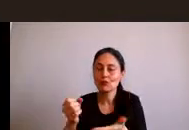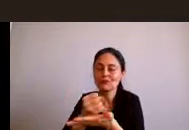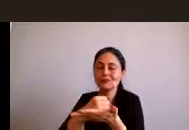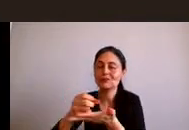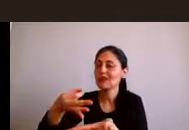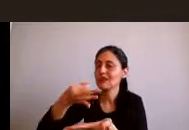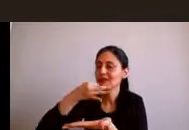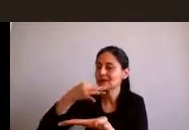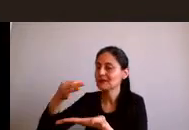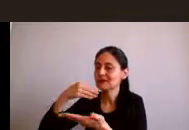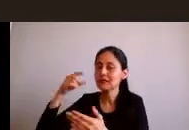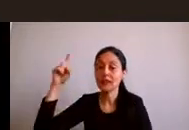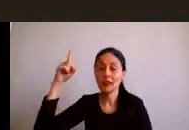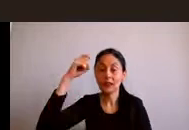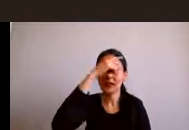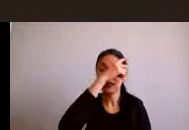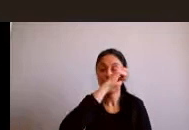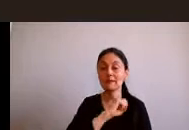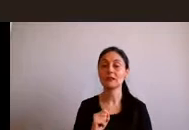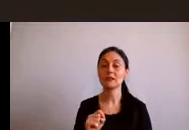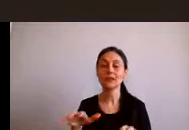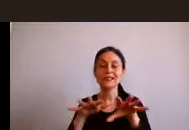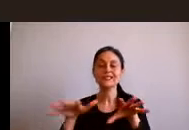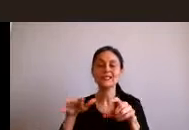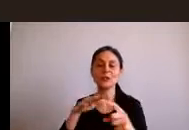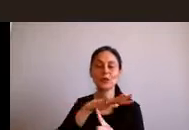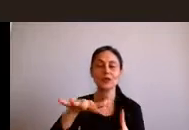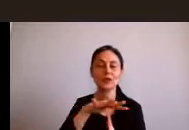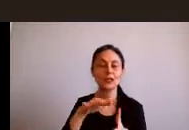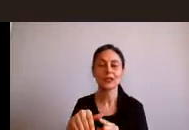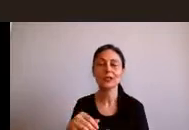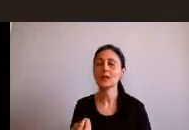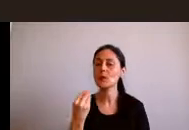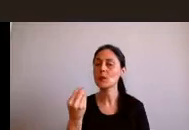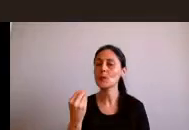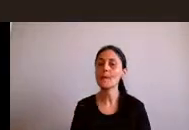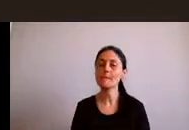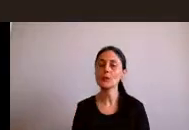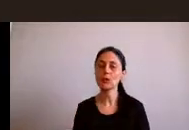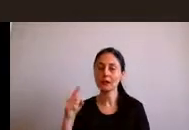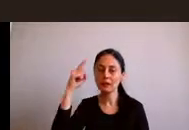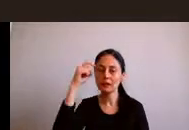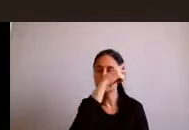las condiciones de los pacientes que están en la UCI, ¿ya? Ahí